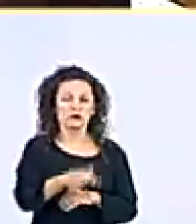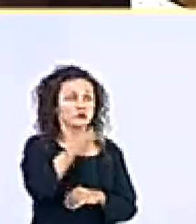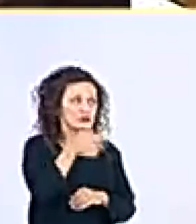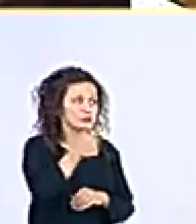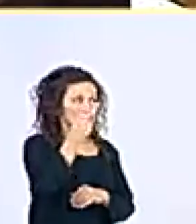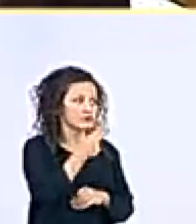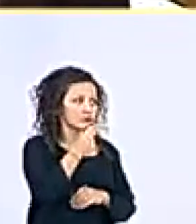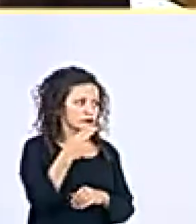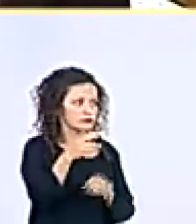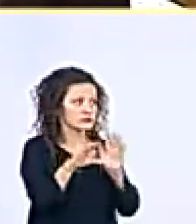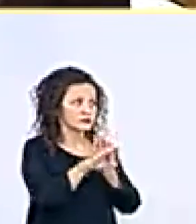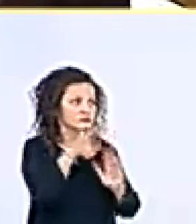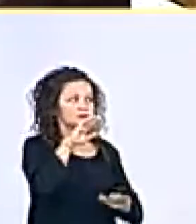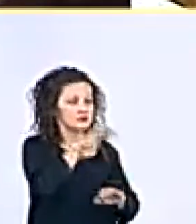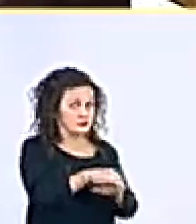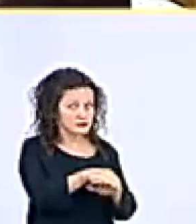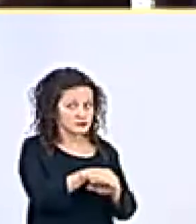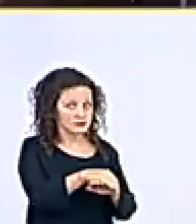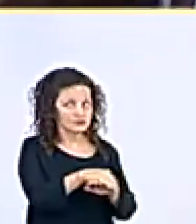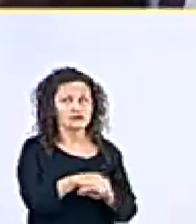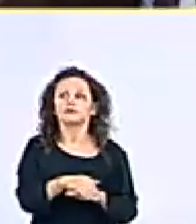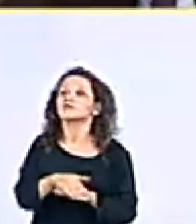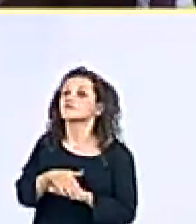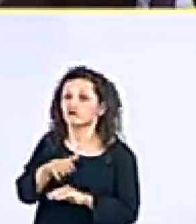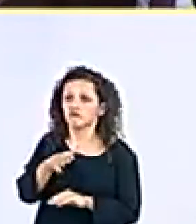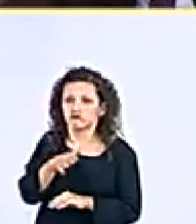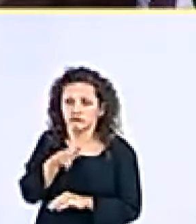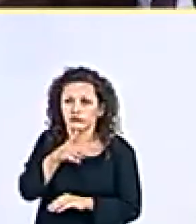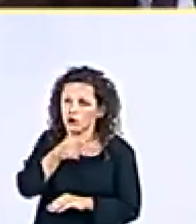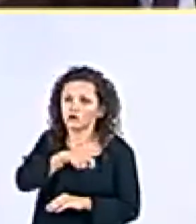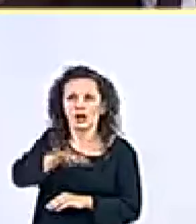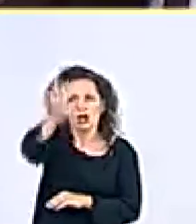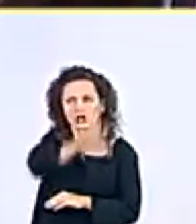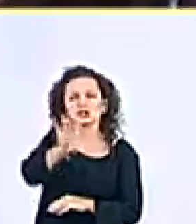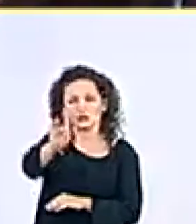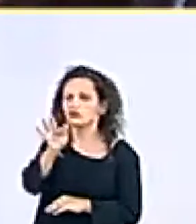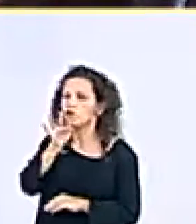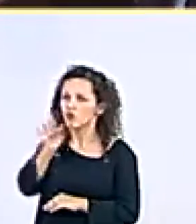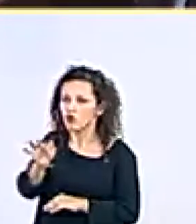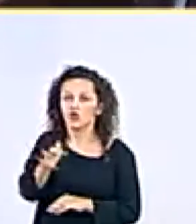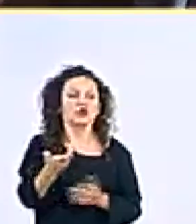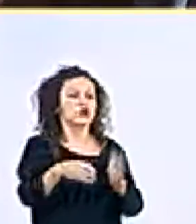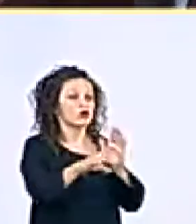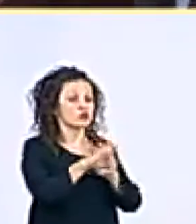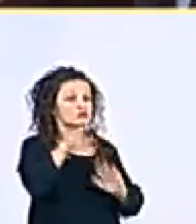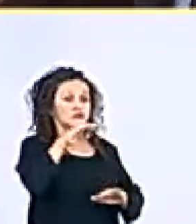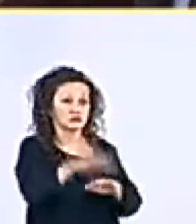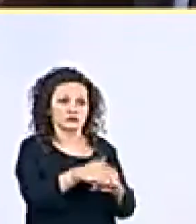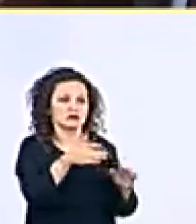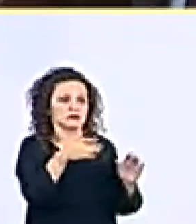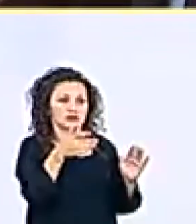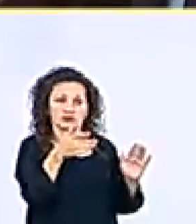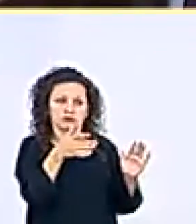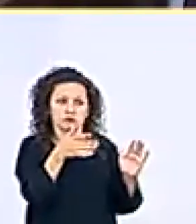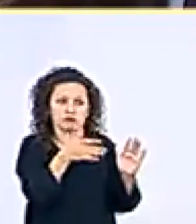¿Juráis o prometéis acatar la Constitución? Por España, sí, juro. Habiendo acatado la Constitución, adquirís la condición